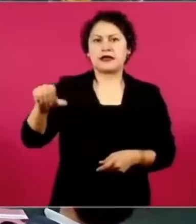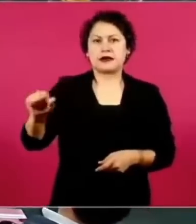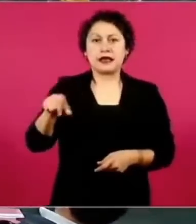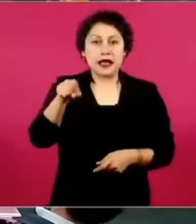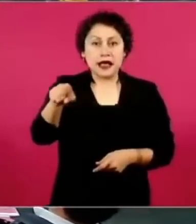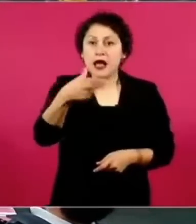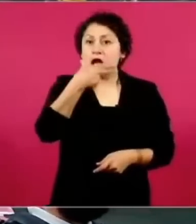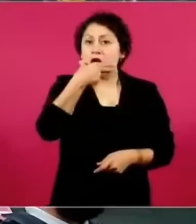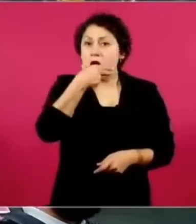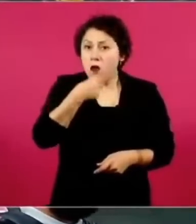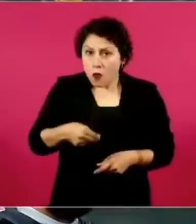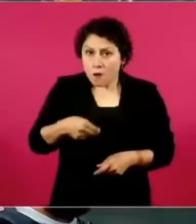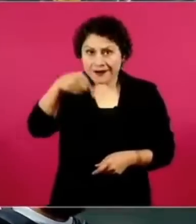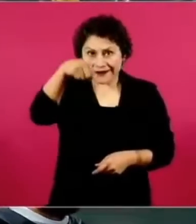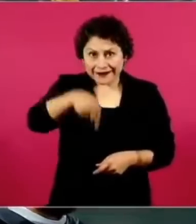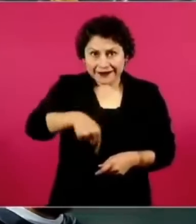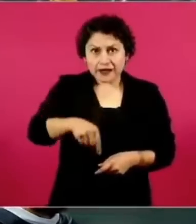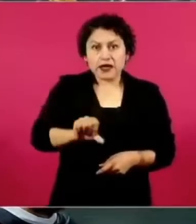y por culpa de